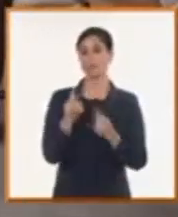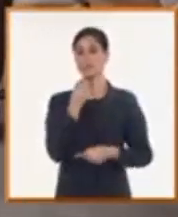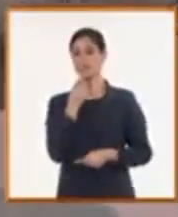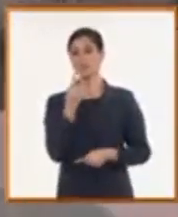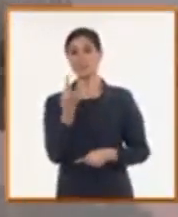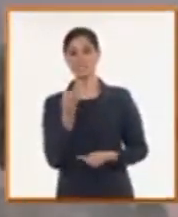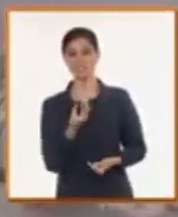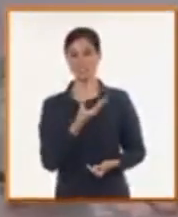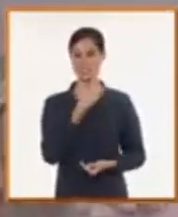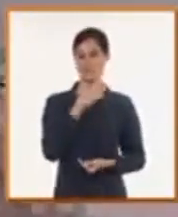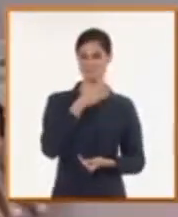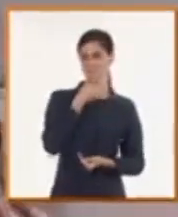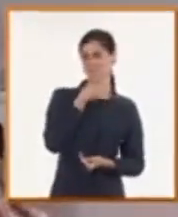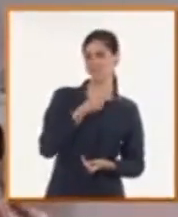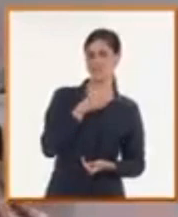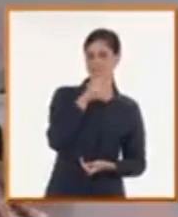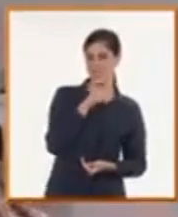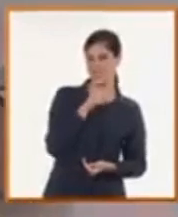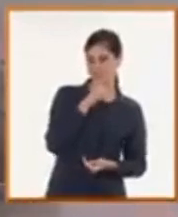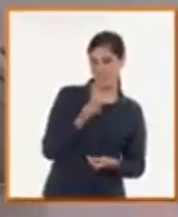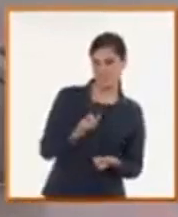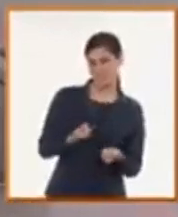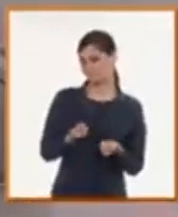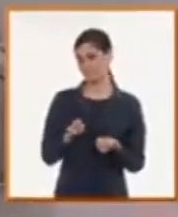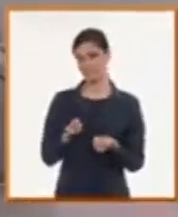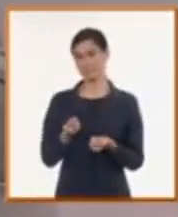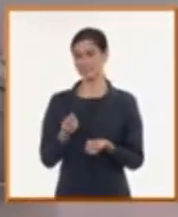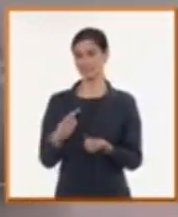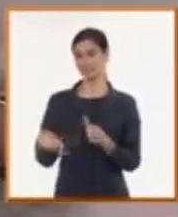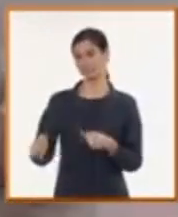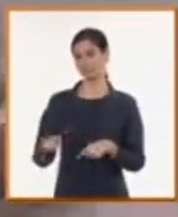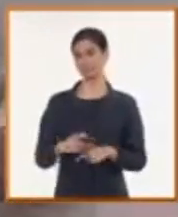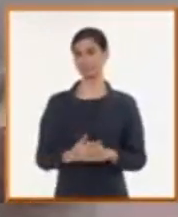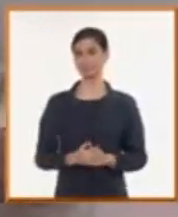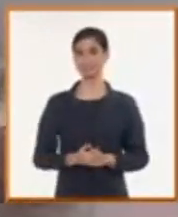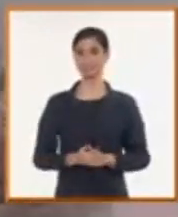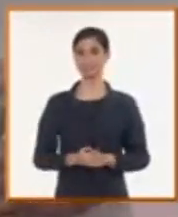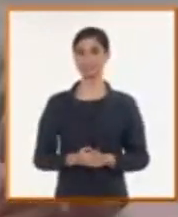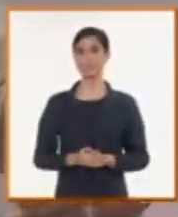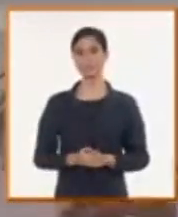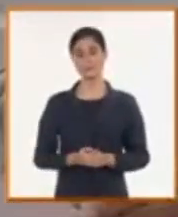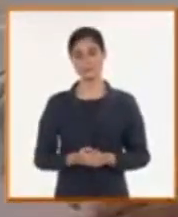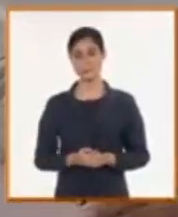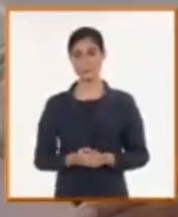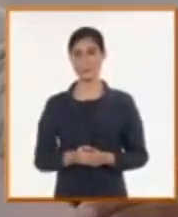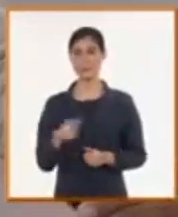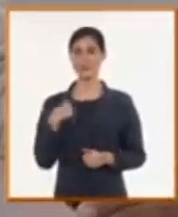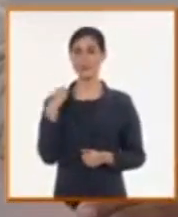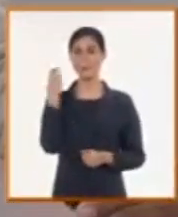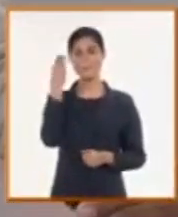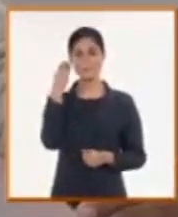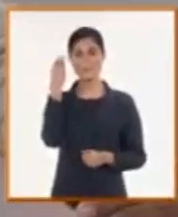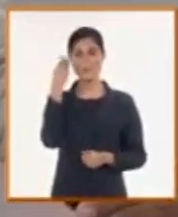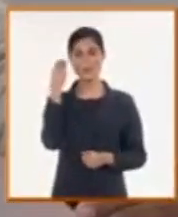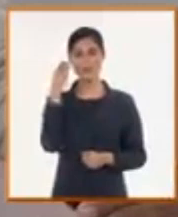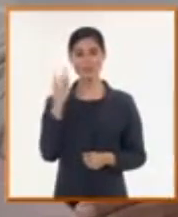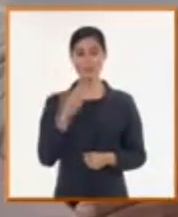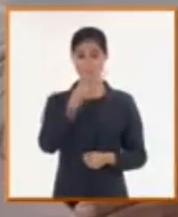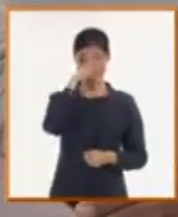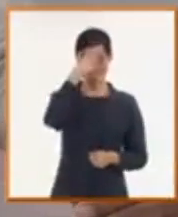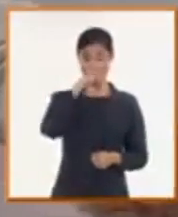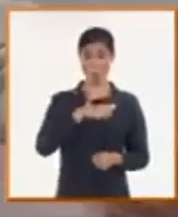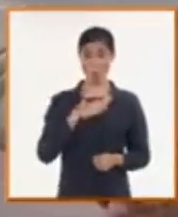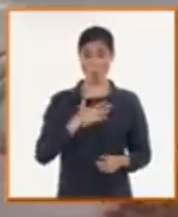están los dueños del mundo globalizado. Y creo que nosotros encaramos la situación a pesar